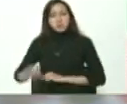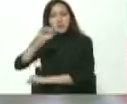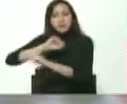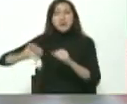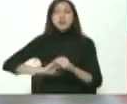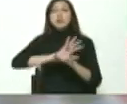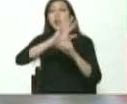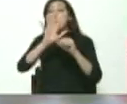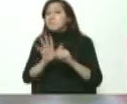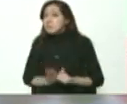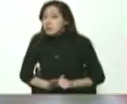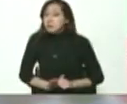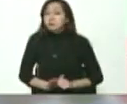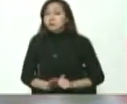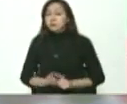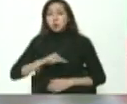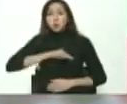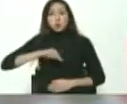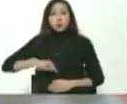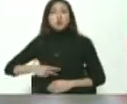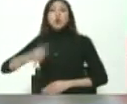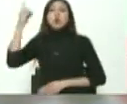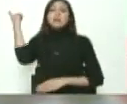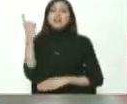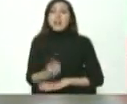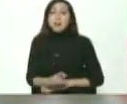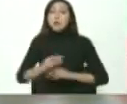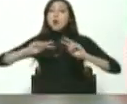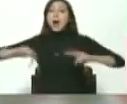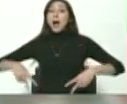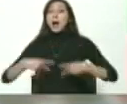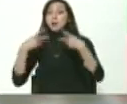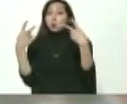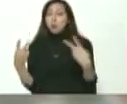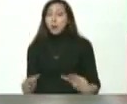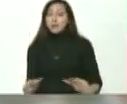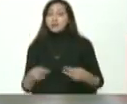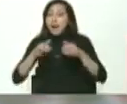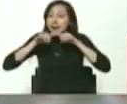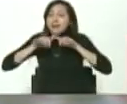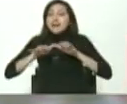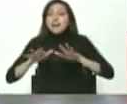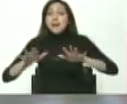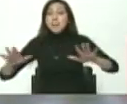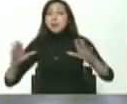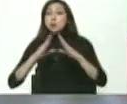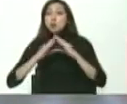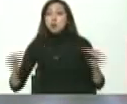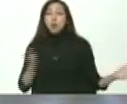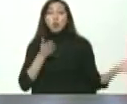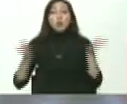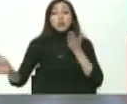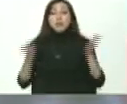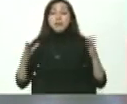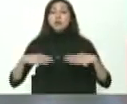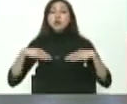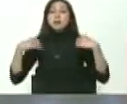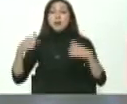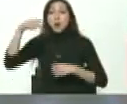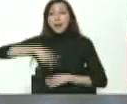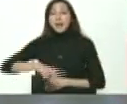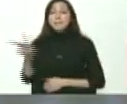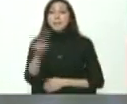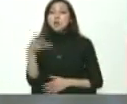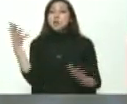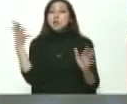pandemia, debemos actualizar y expandir los servicios de salud de Venezuela a